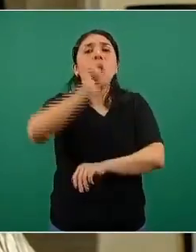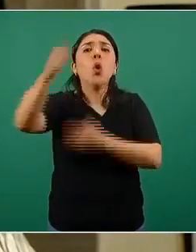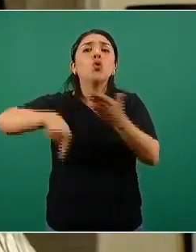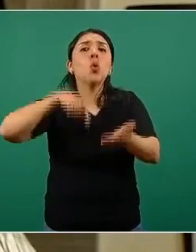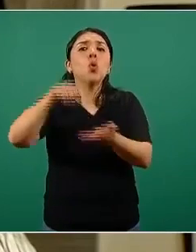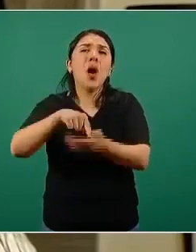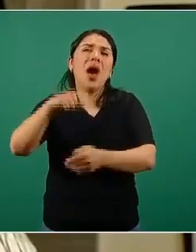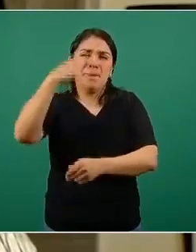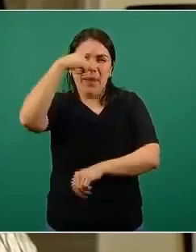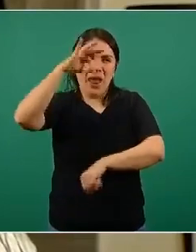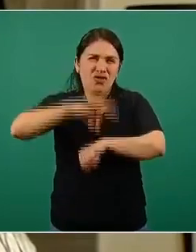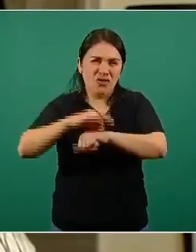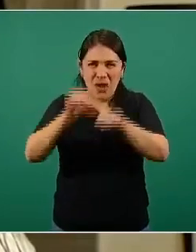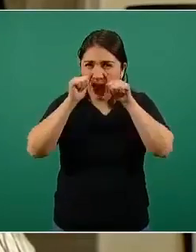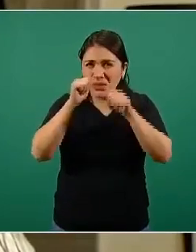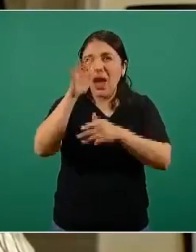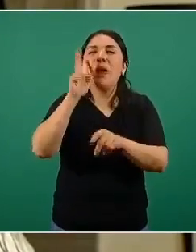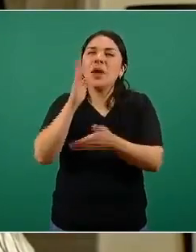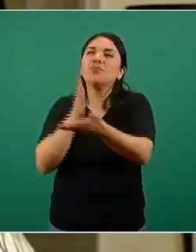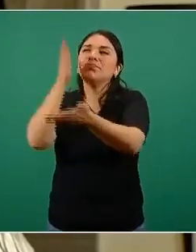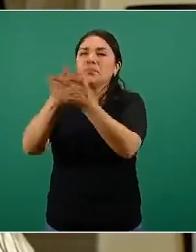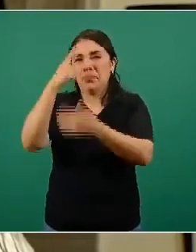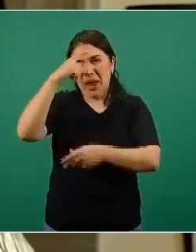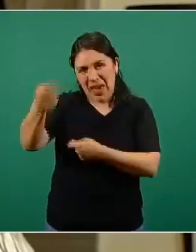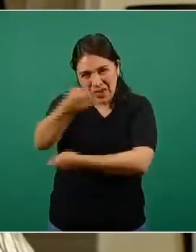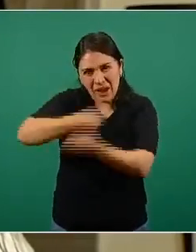comentan que no hay en ningún otro centro de salud.